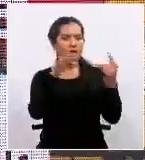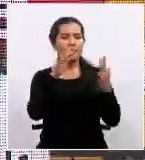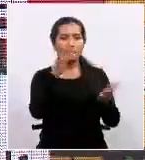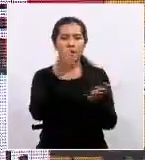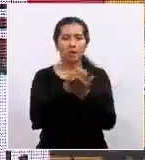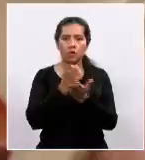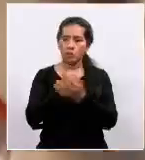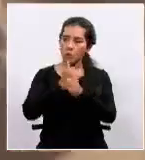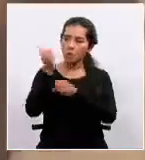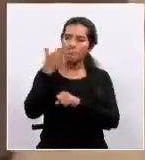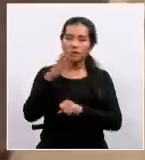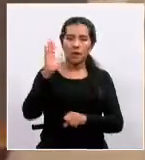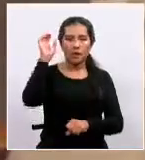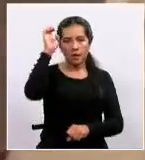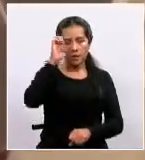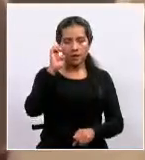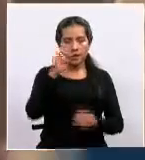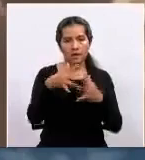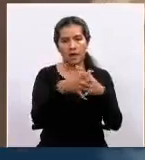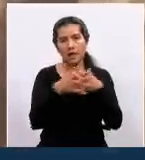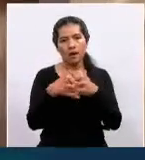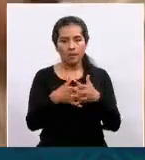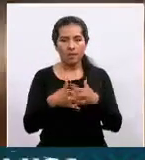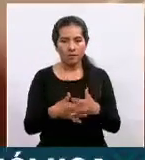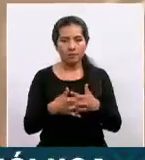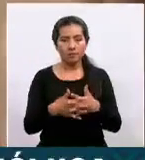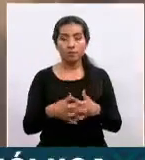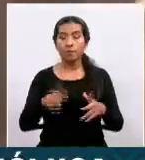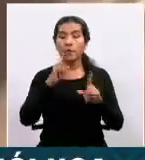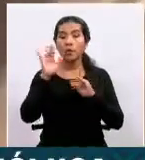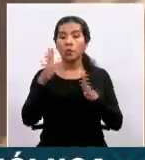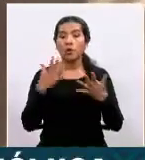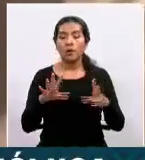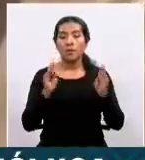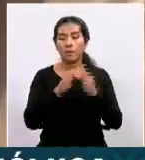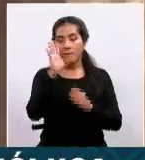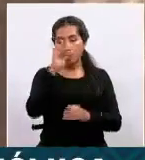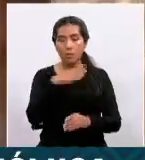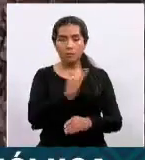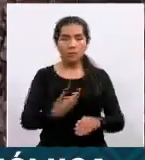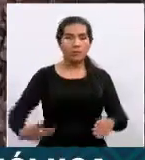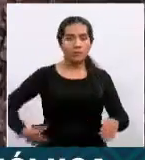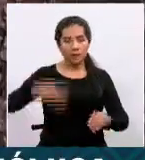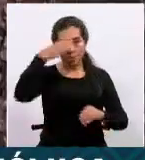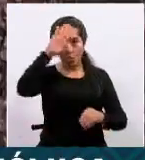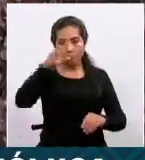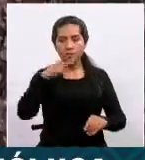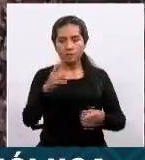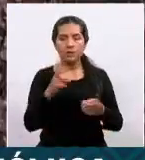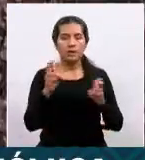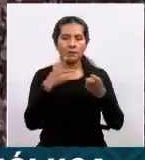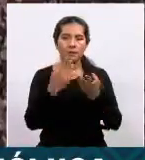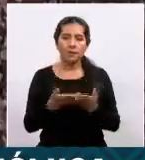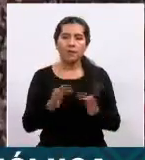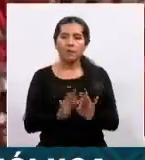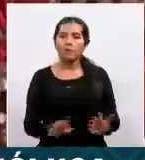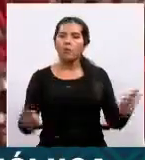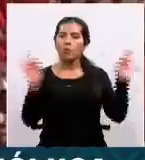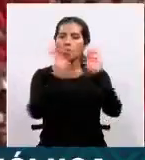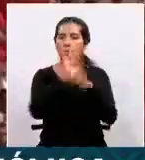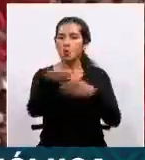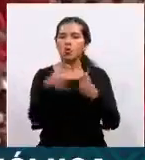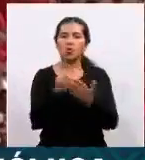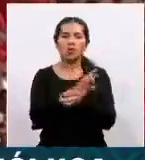Unidos. El presidente cubano Miguel Díaz-Canel ha mencionado este martes la importancia de que los revolucionarios tengan